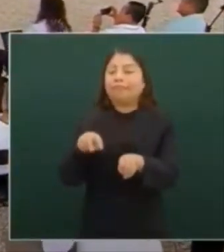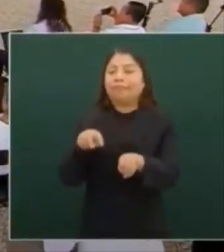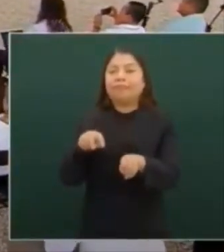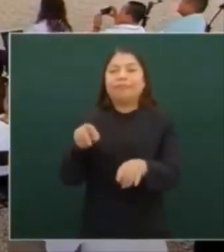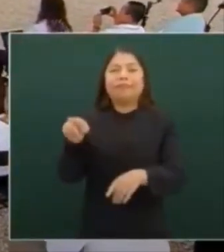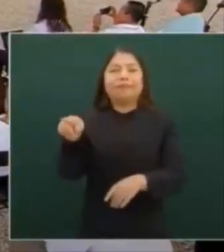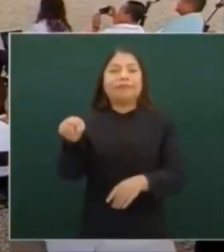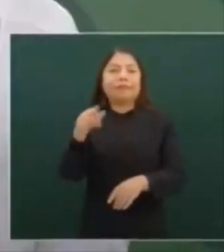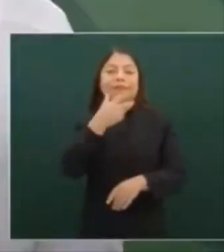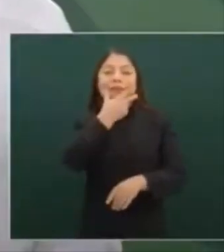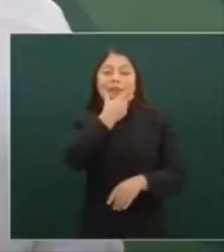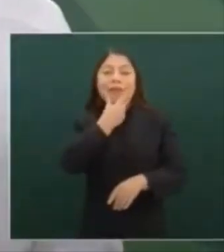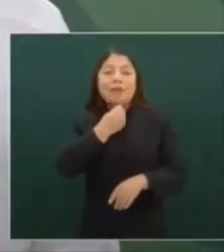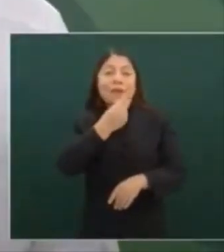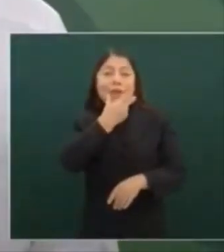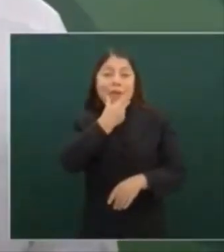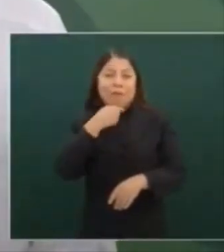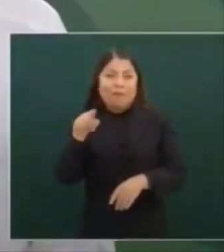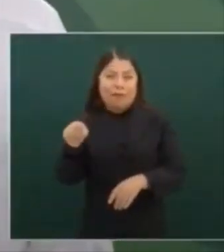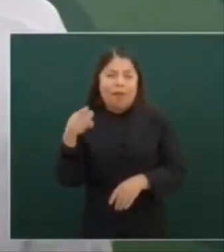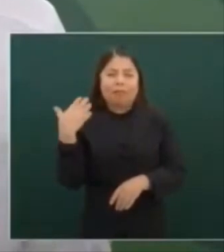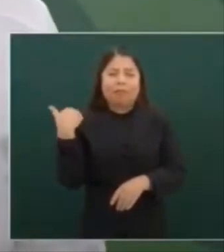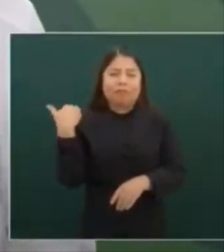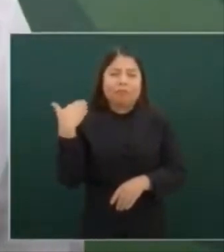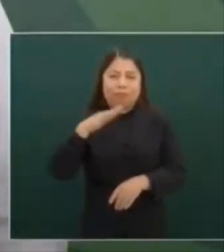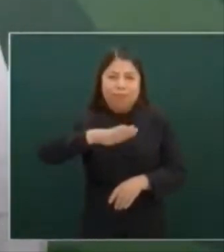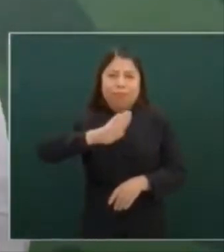ya, ahora sé que falleció.